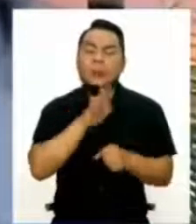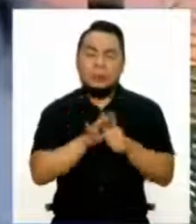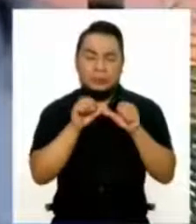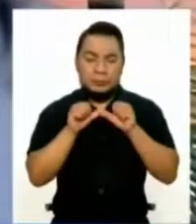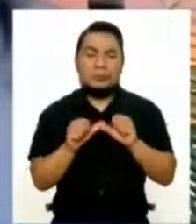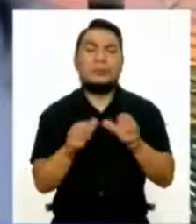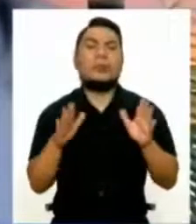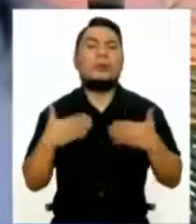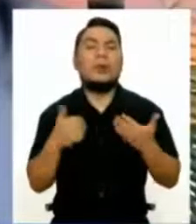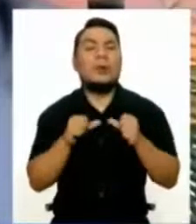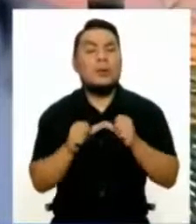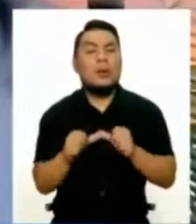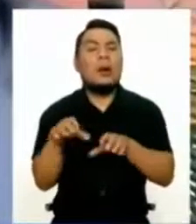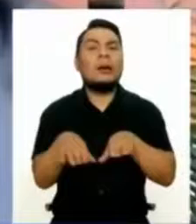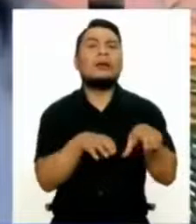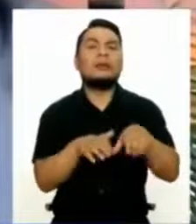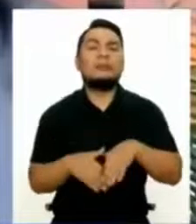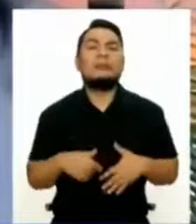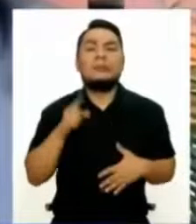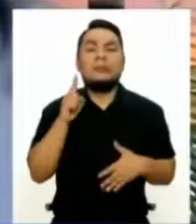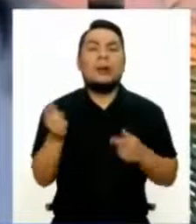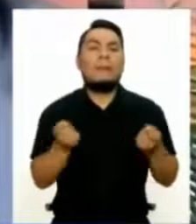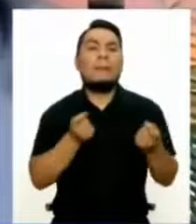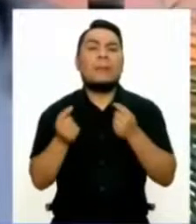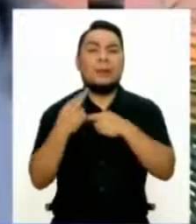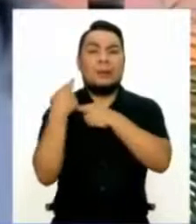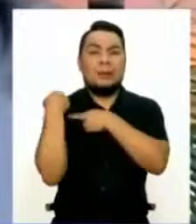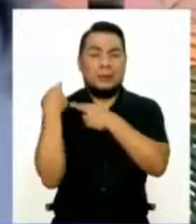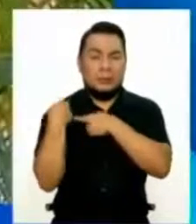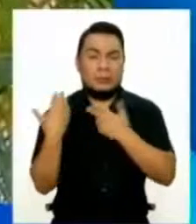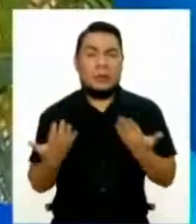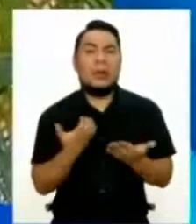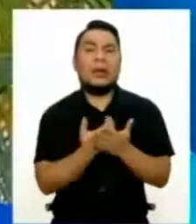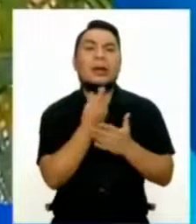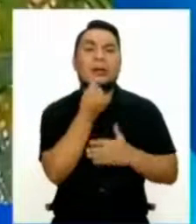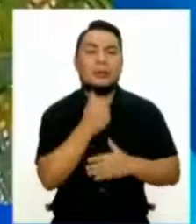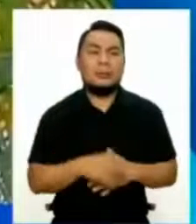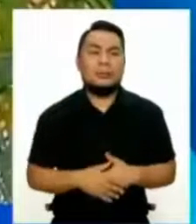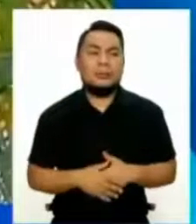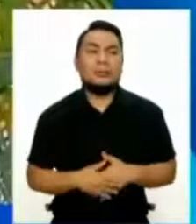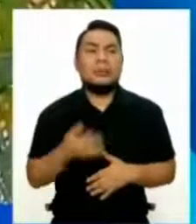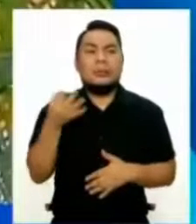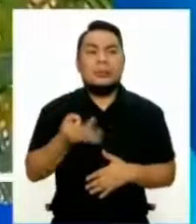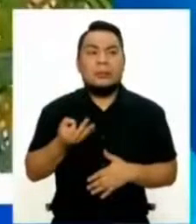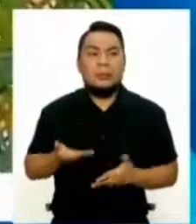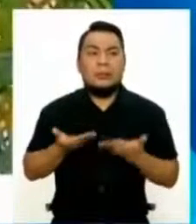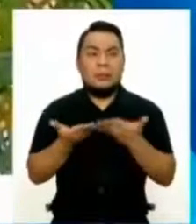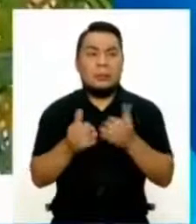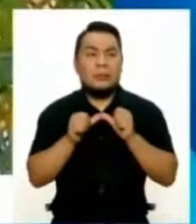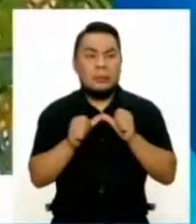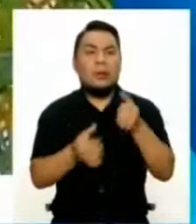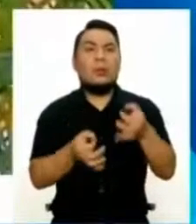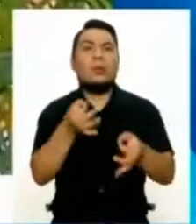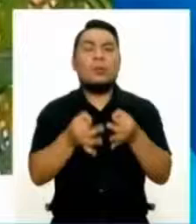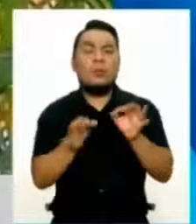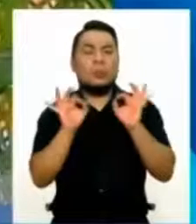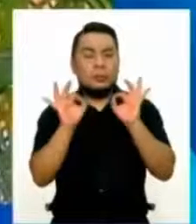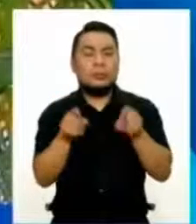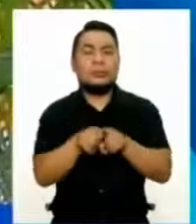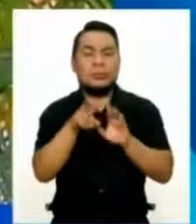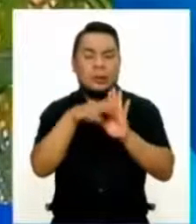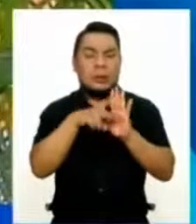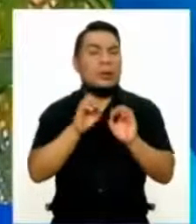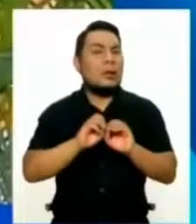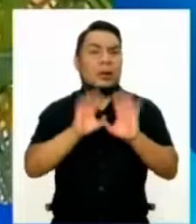Bueno amigos, espero que les sea de su agrado esta información. No olvides de suscribirte a nuestro canal, dale muchos likes y lo más